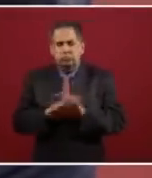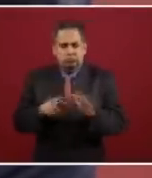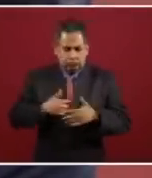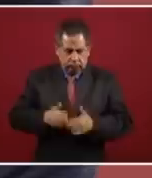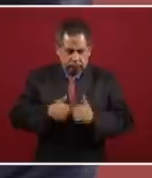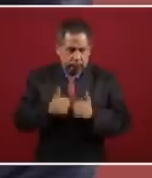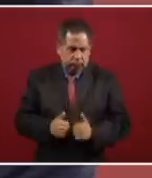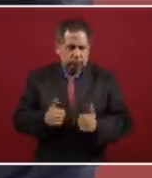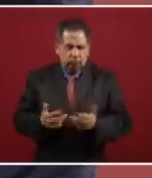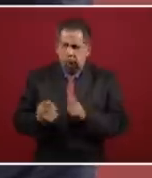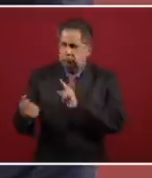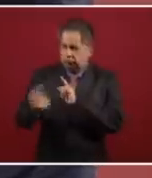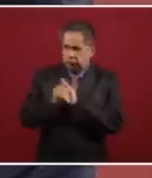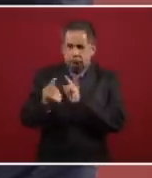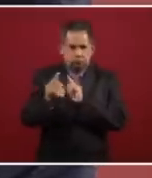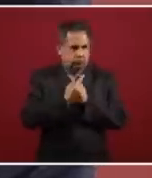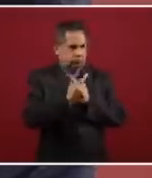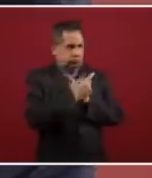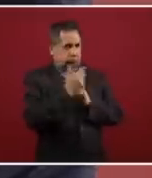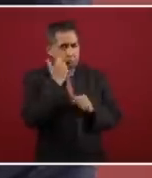pero todos los que